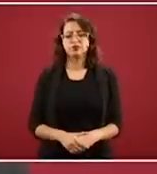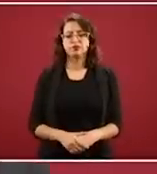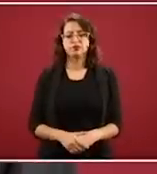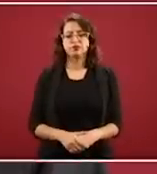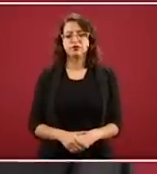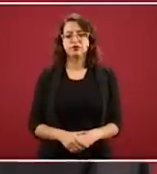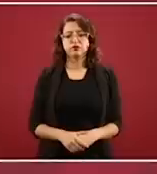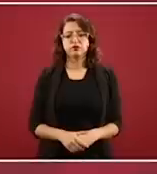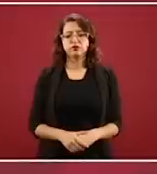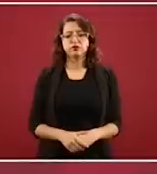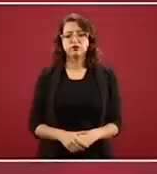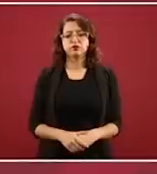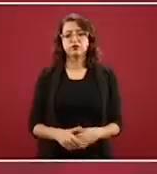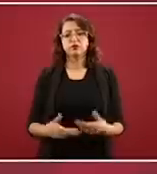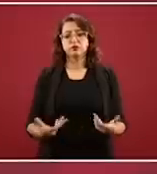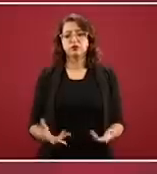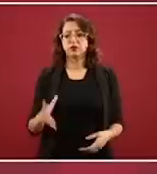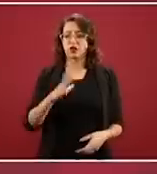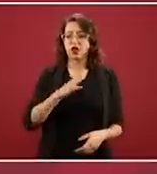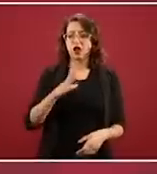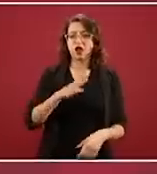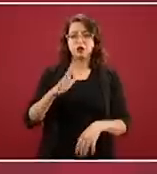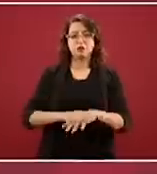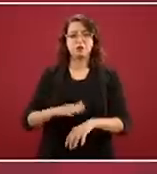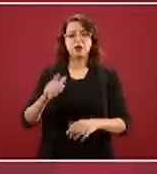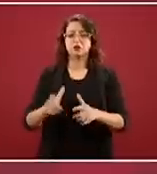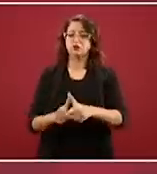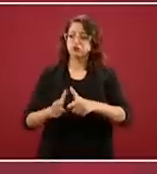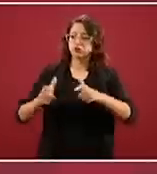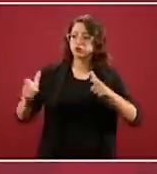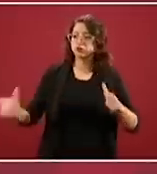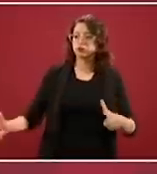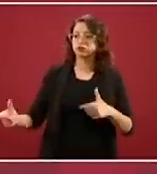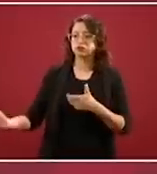como ya lo expresé, más elementos,